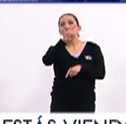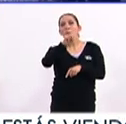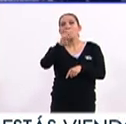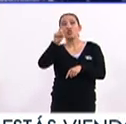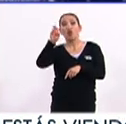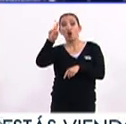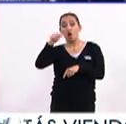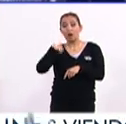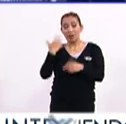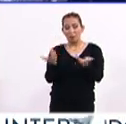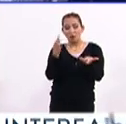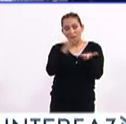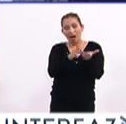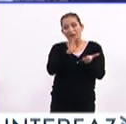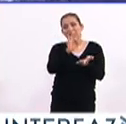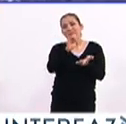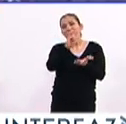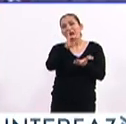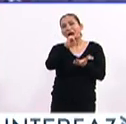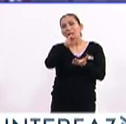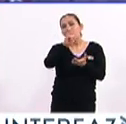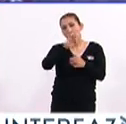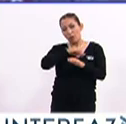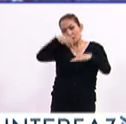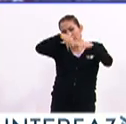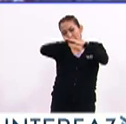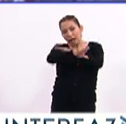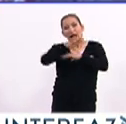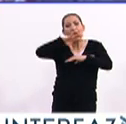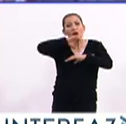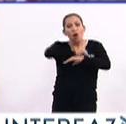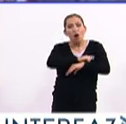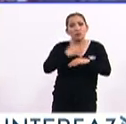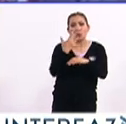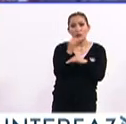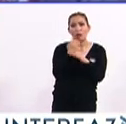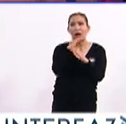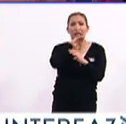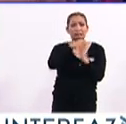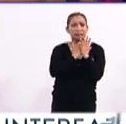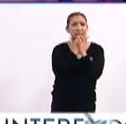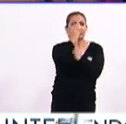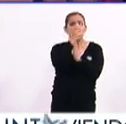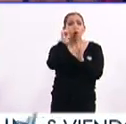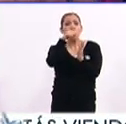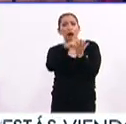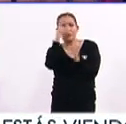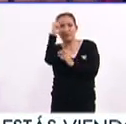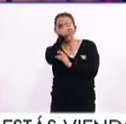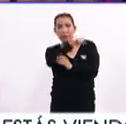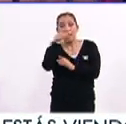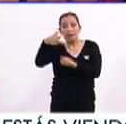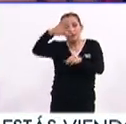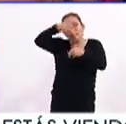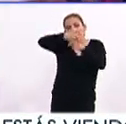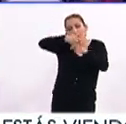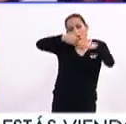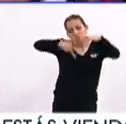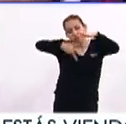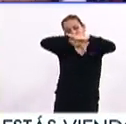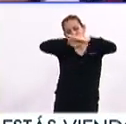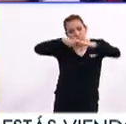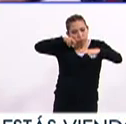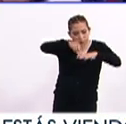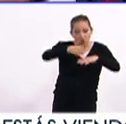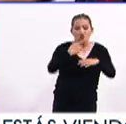de carbono que le permite ingresar a ambientes difíciles o temperaturas de hasta 50 grados centígrados. Este también cuenta con una cámara tipo GoPro con